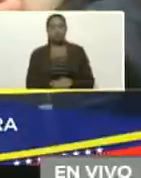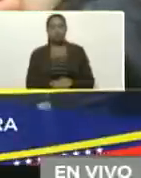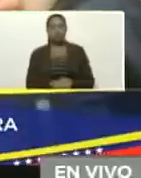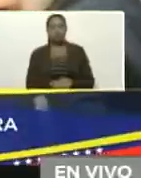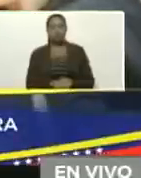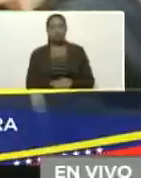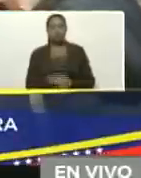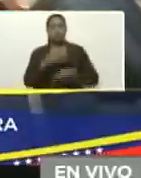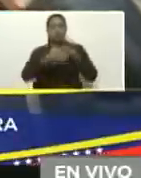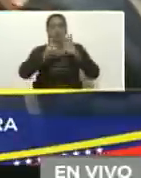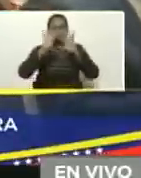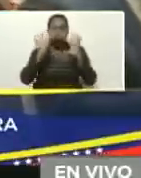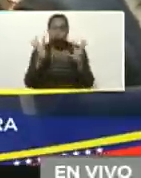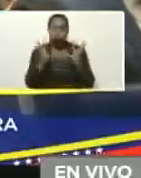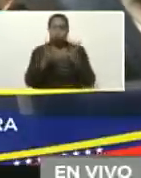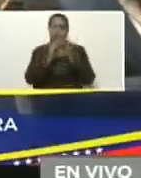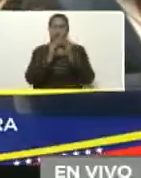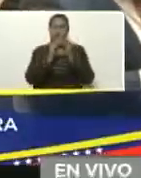hecho un resumen